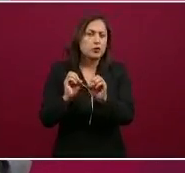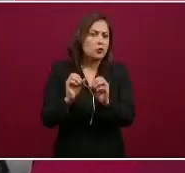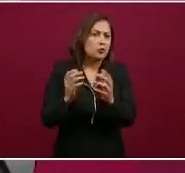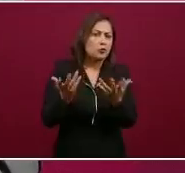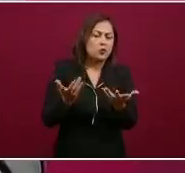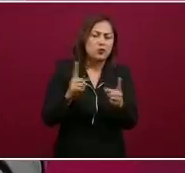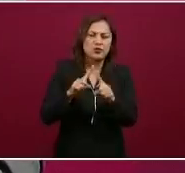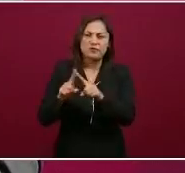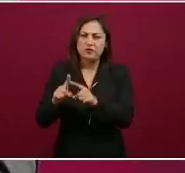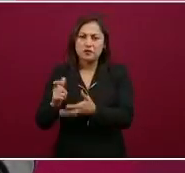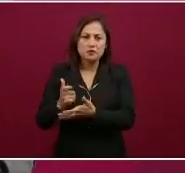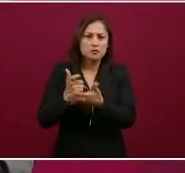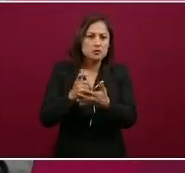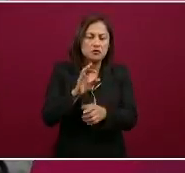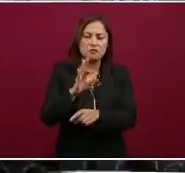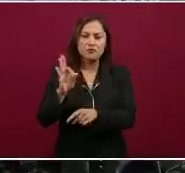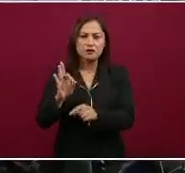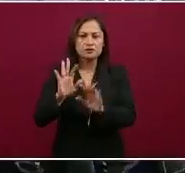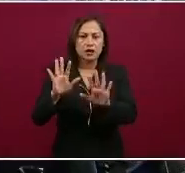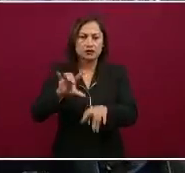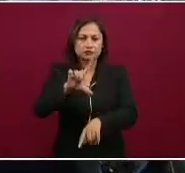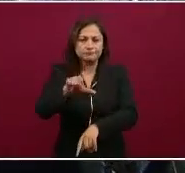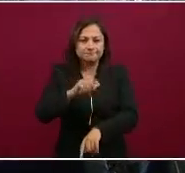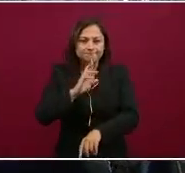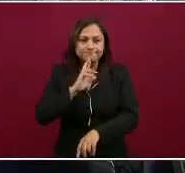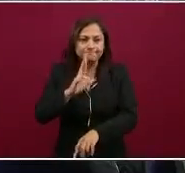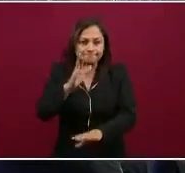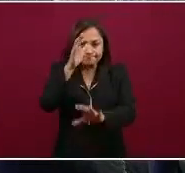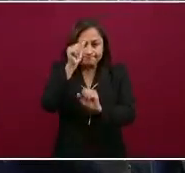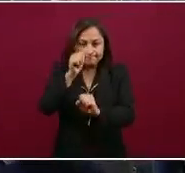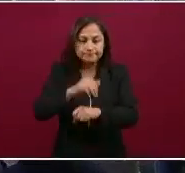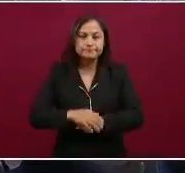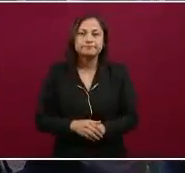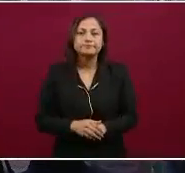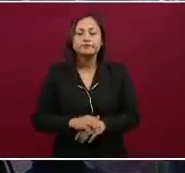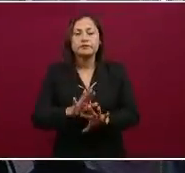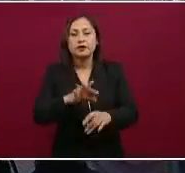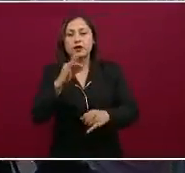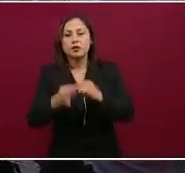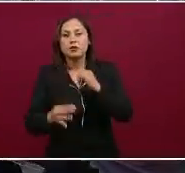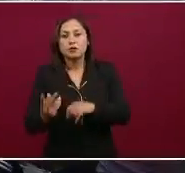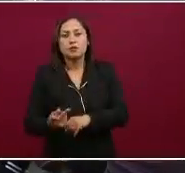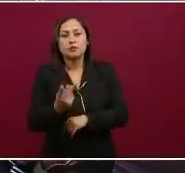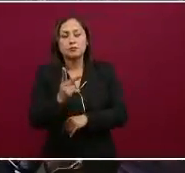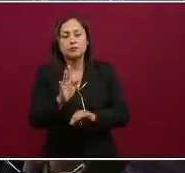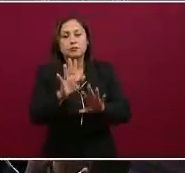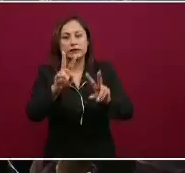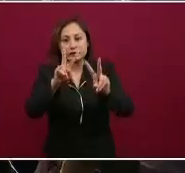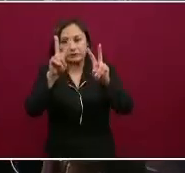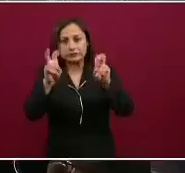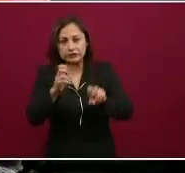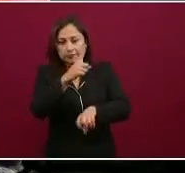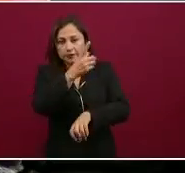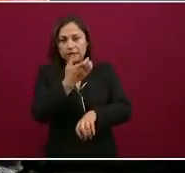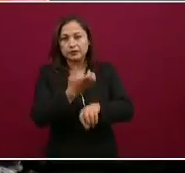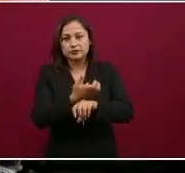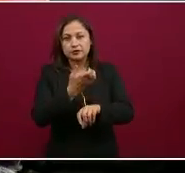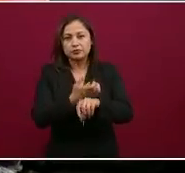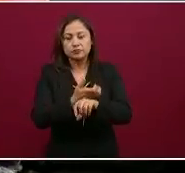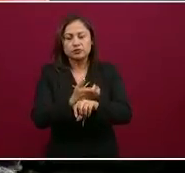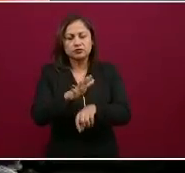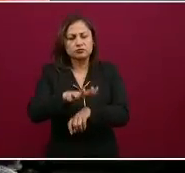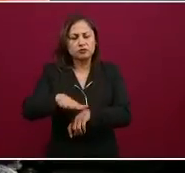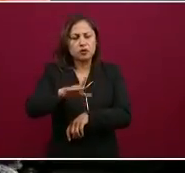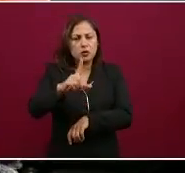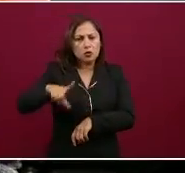y definir sobre esto. Y la última pregunta, con este episodio de Estados Unidos, ¿hay posibilidad de que su gobierno modifique